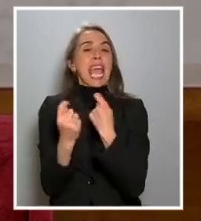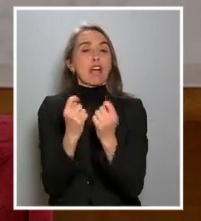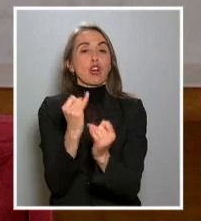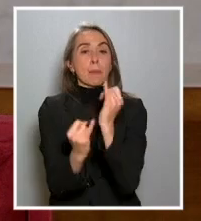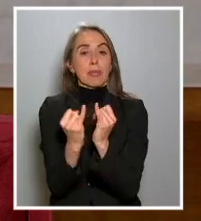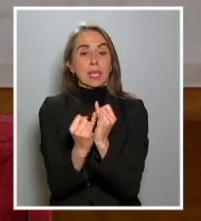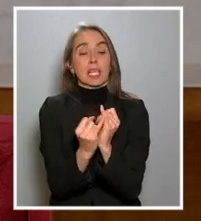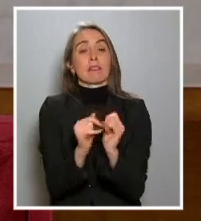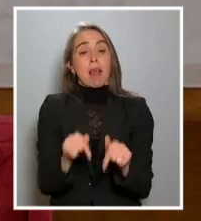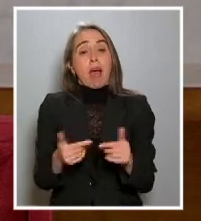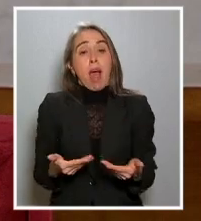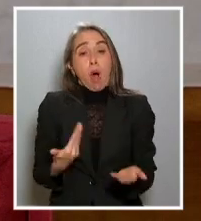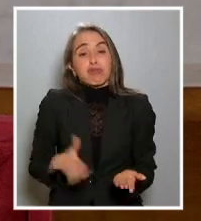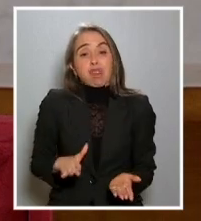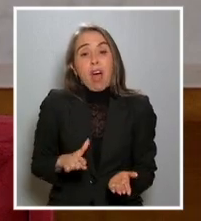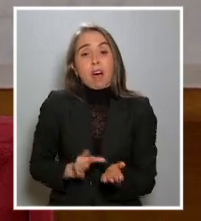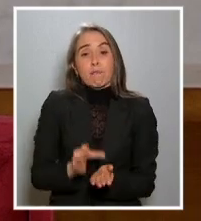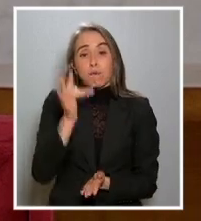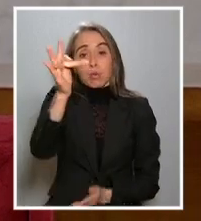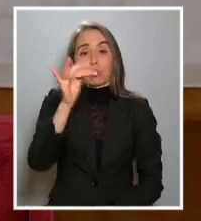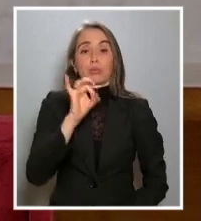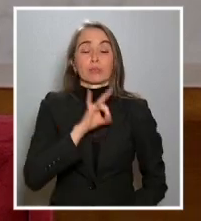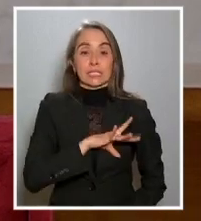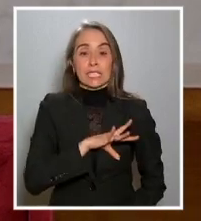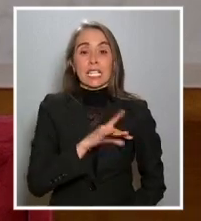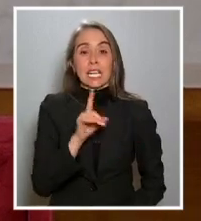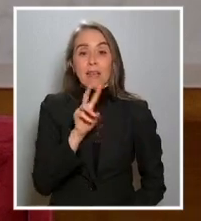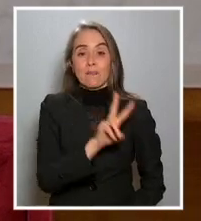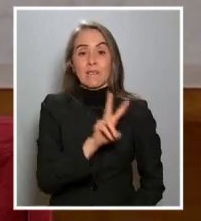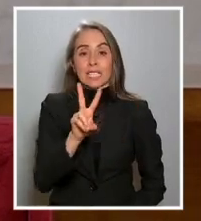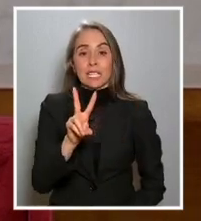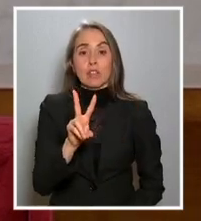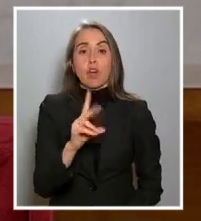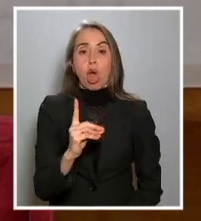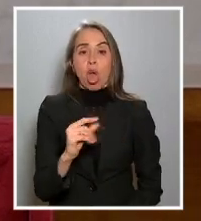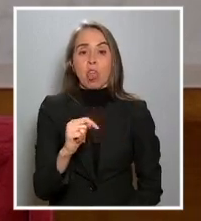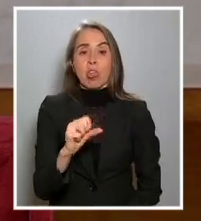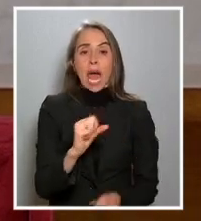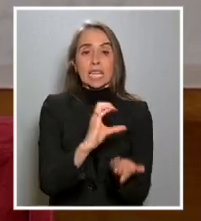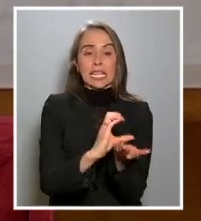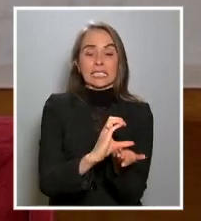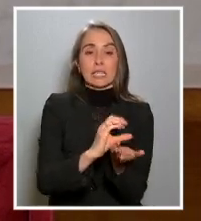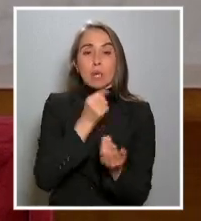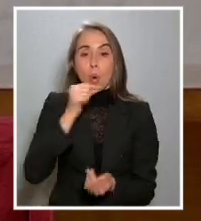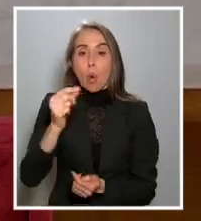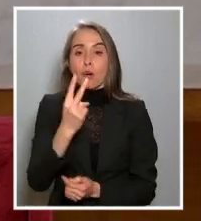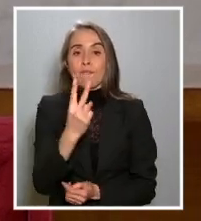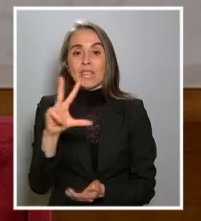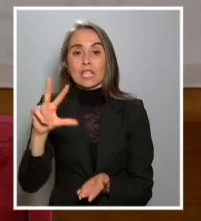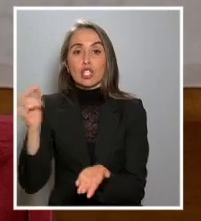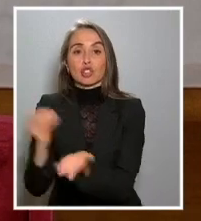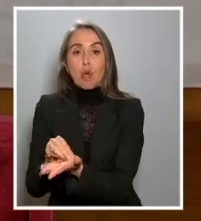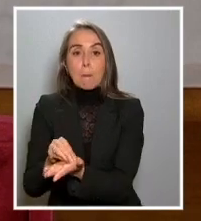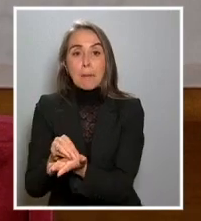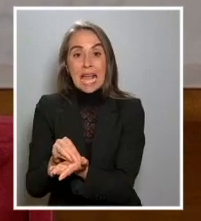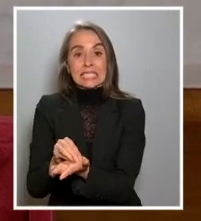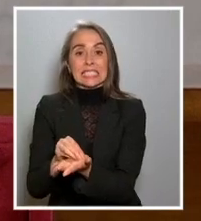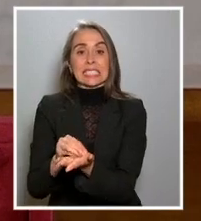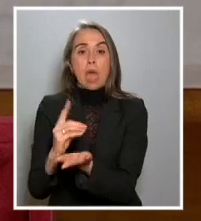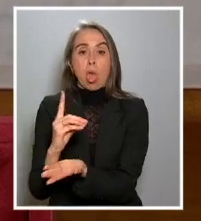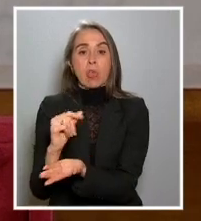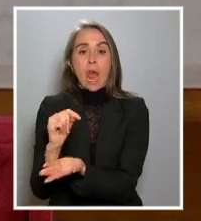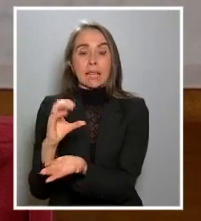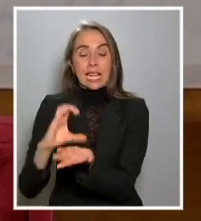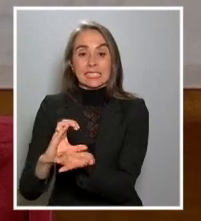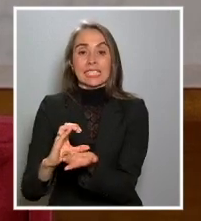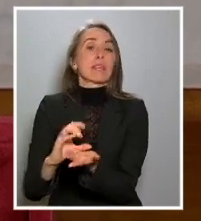este presente y futuro. Nuestro país ya tiene 22 data centers y pronto van a llegar 28 más. Y tenemos como objetivo que